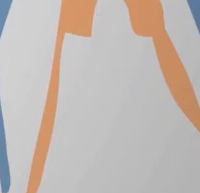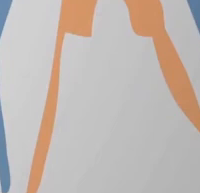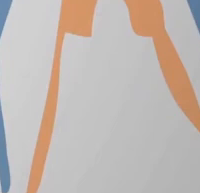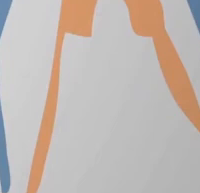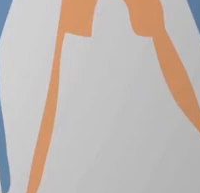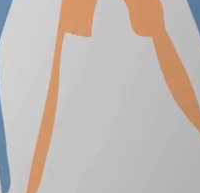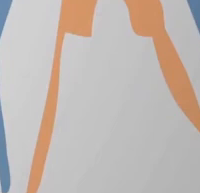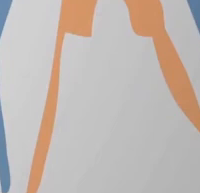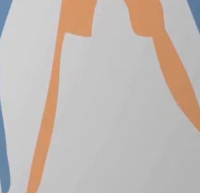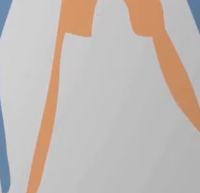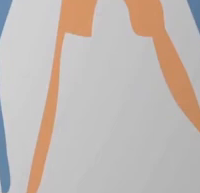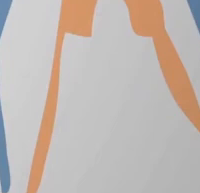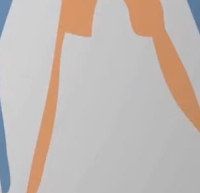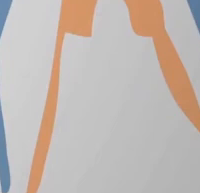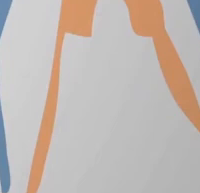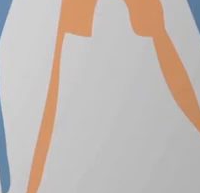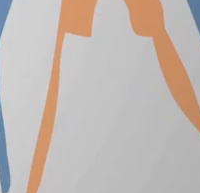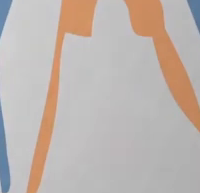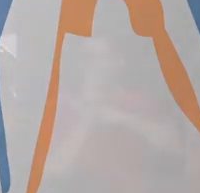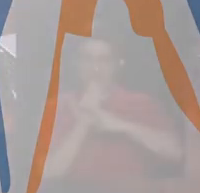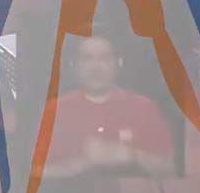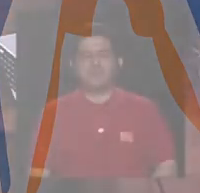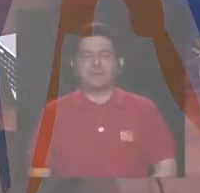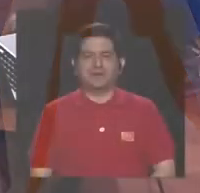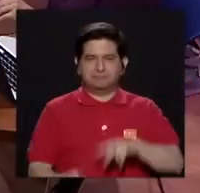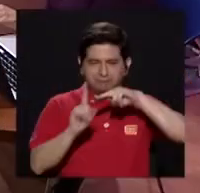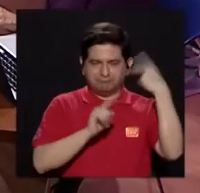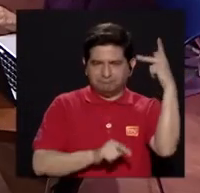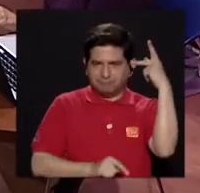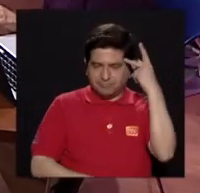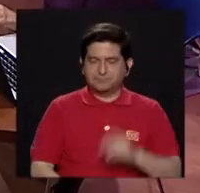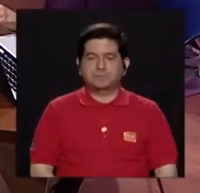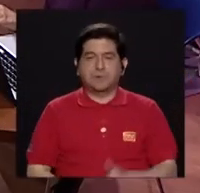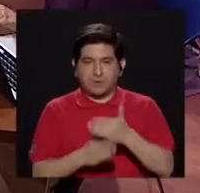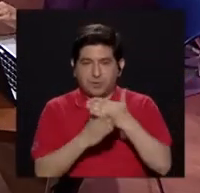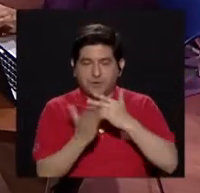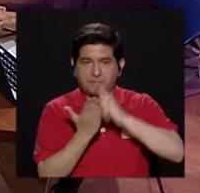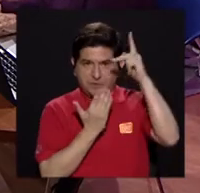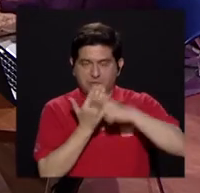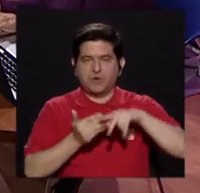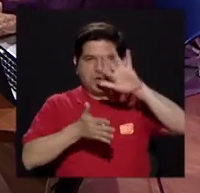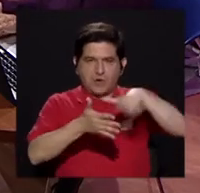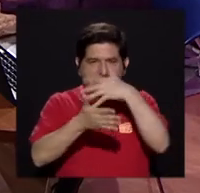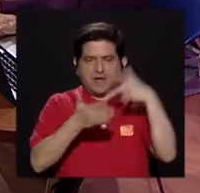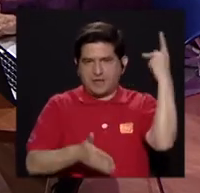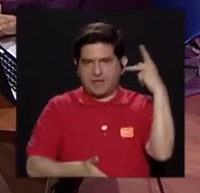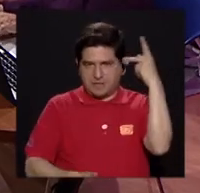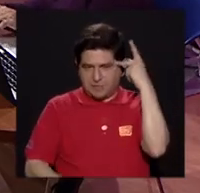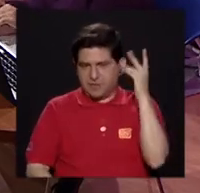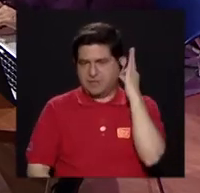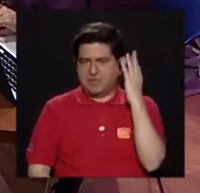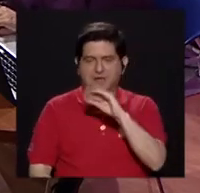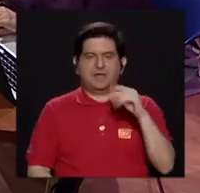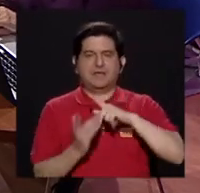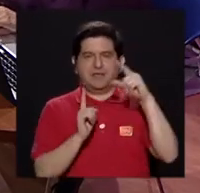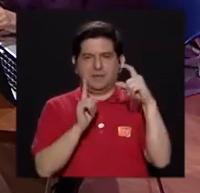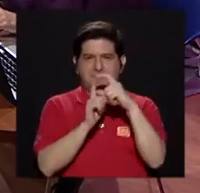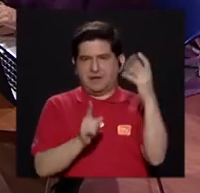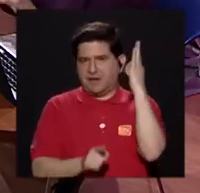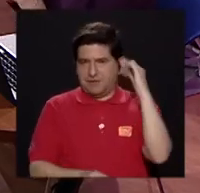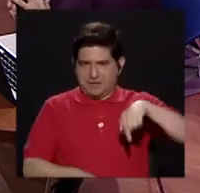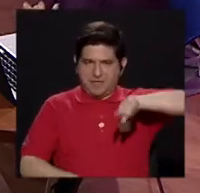Buenas noches, le damos la bienvenida a esta nueva edición de Miradas Políticas, una coproducción de la Agenda Política de Mujeres y Palabra de Mujer de este